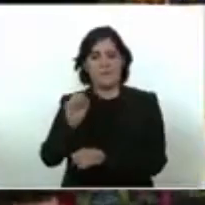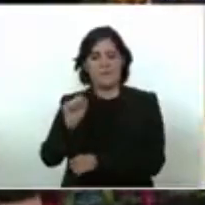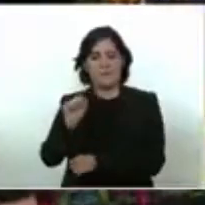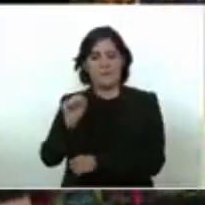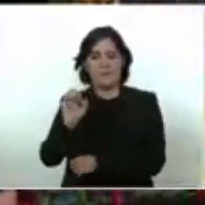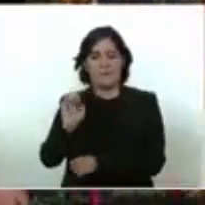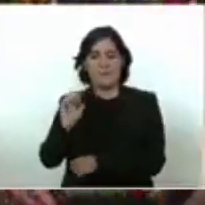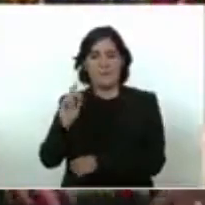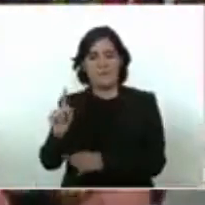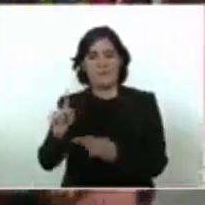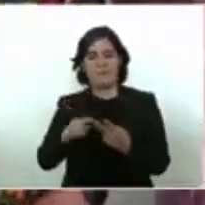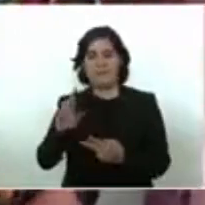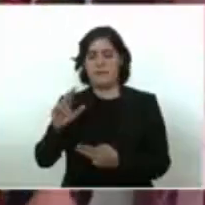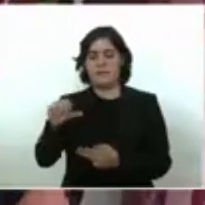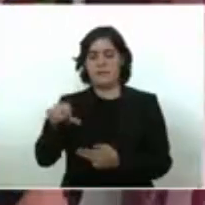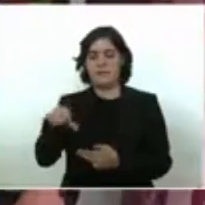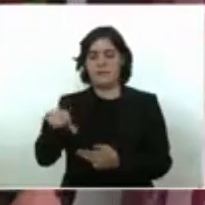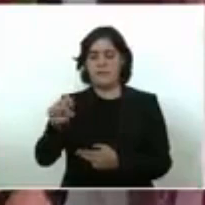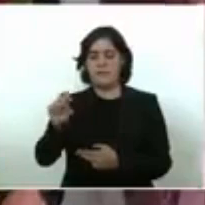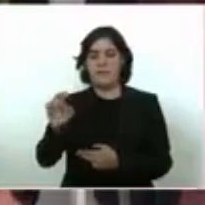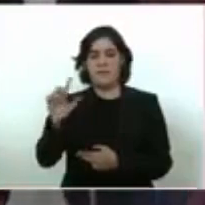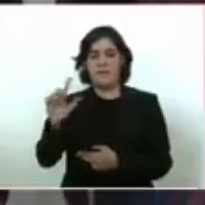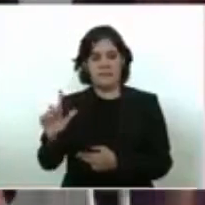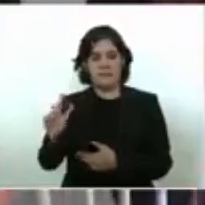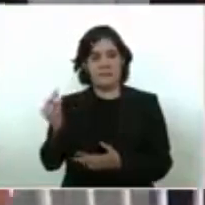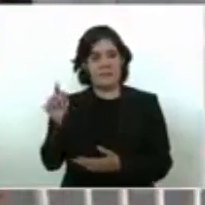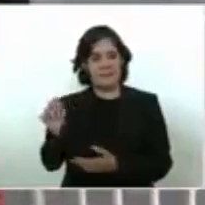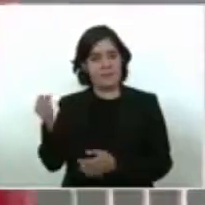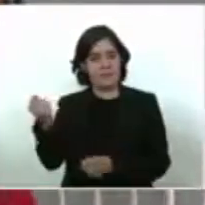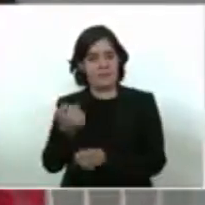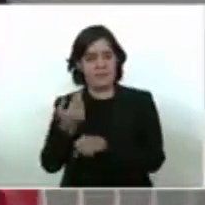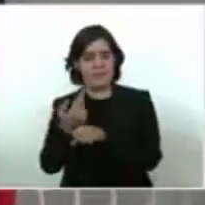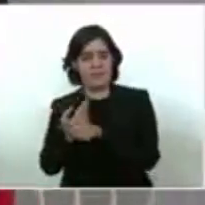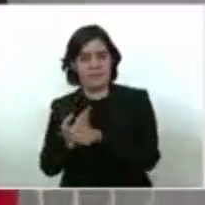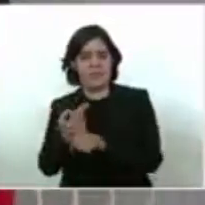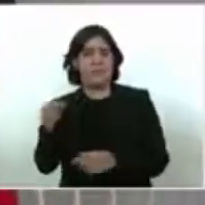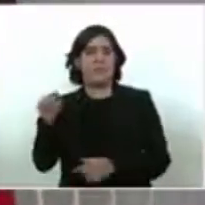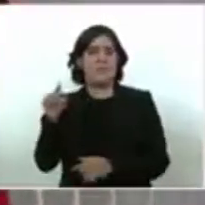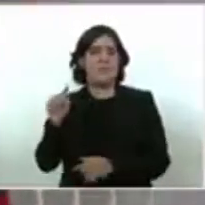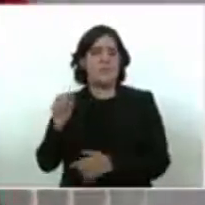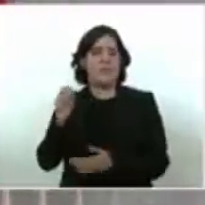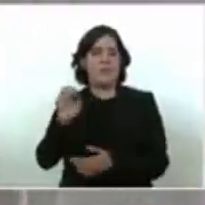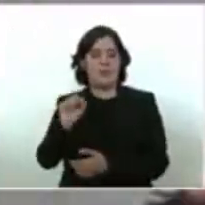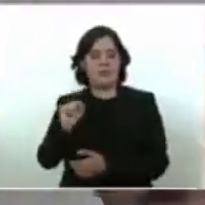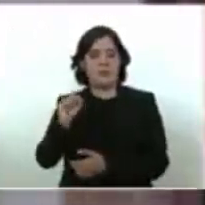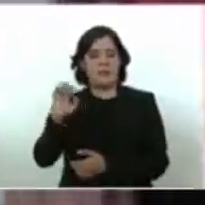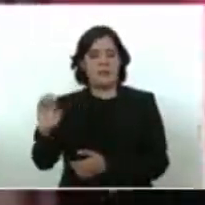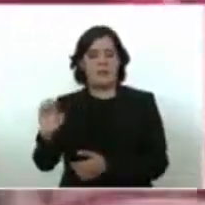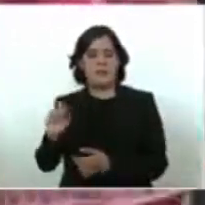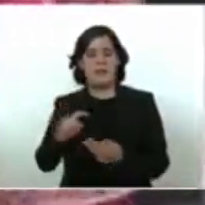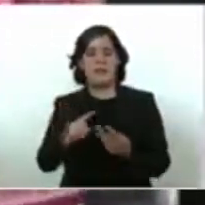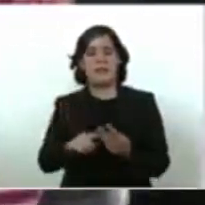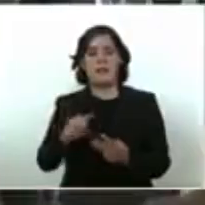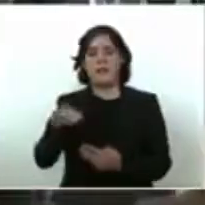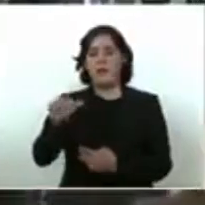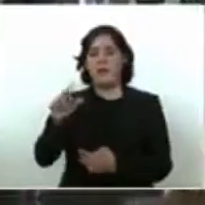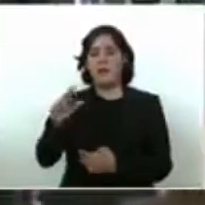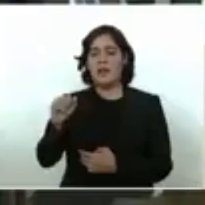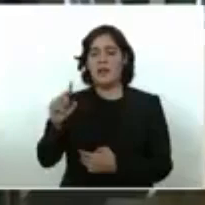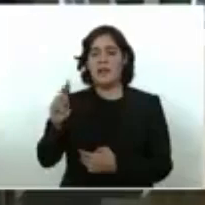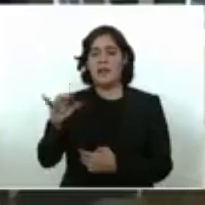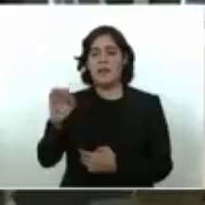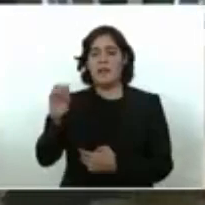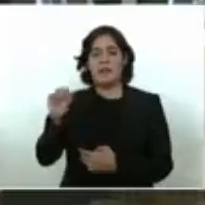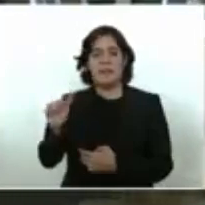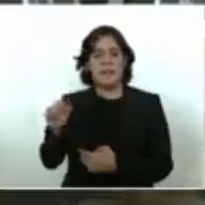María alcalde la titular del Instituto Nacional de las mujeres nadinn gasman silverman belem de ONU mujeres